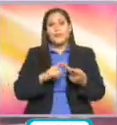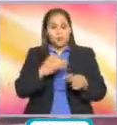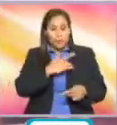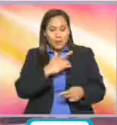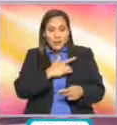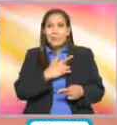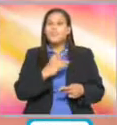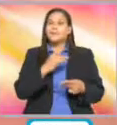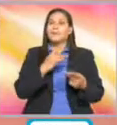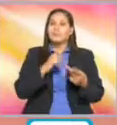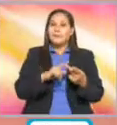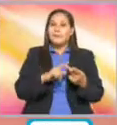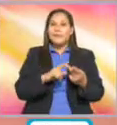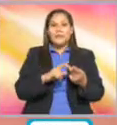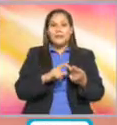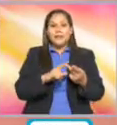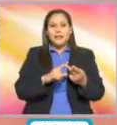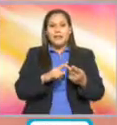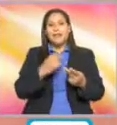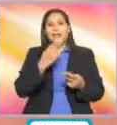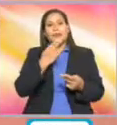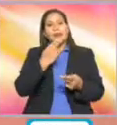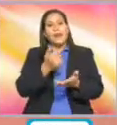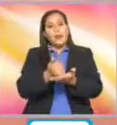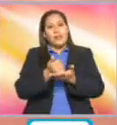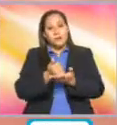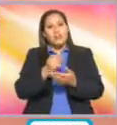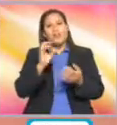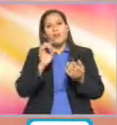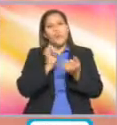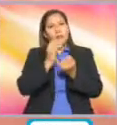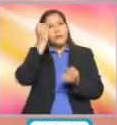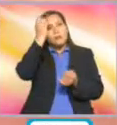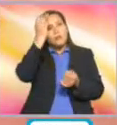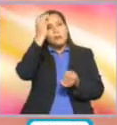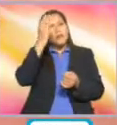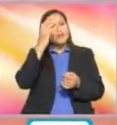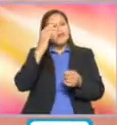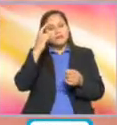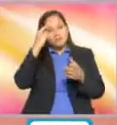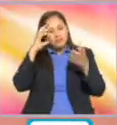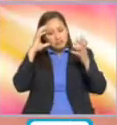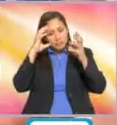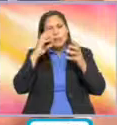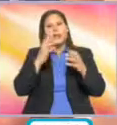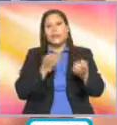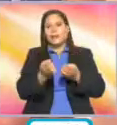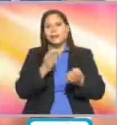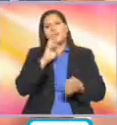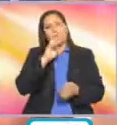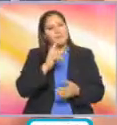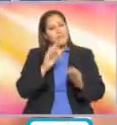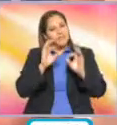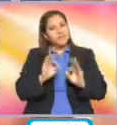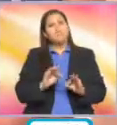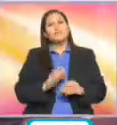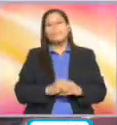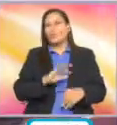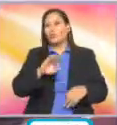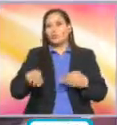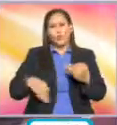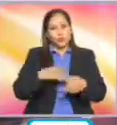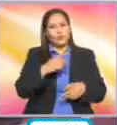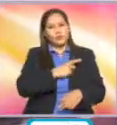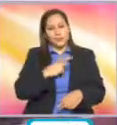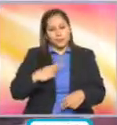cardiovascular, etcétera, también disminuyen las probabilidades de algunos tipos de demencia, por ejemplo. O sea, ¿no? O sea, practicar ejercicio es lo que debemos hacer todos. Sí o